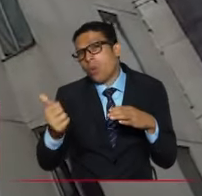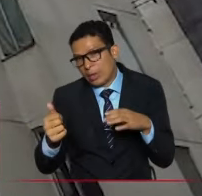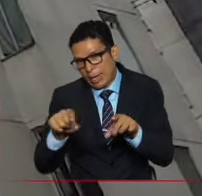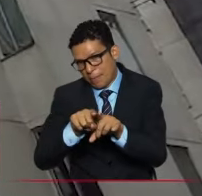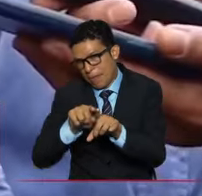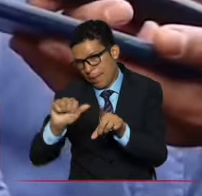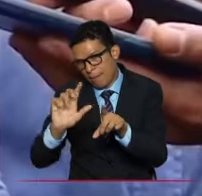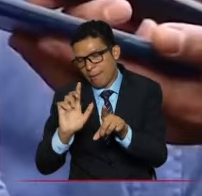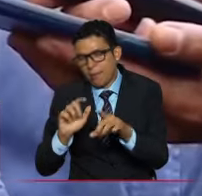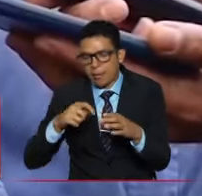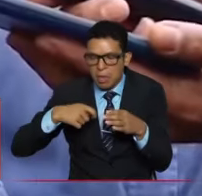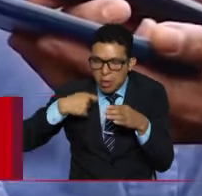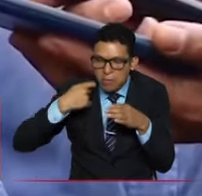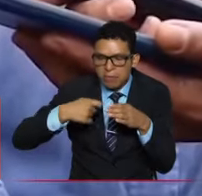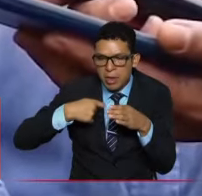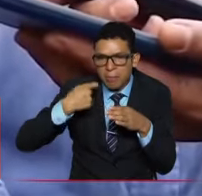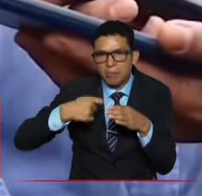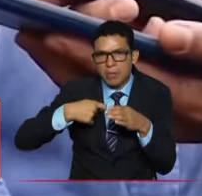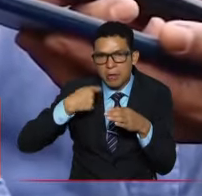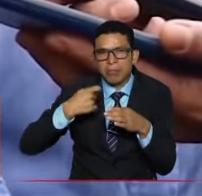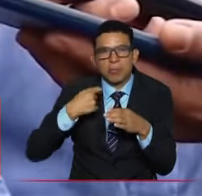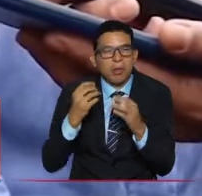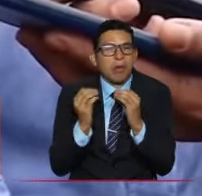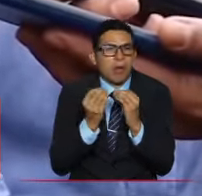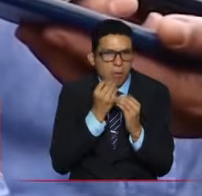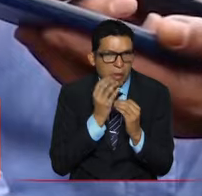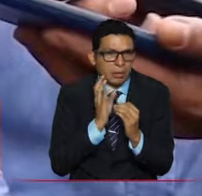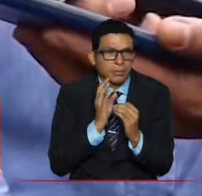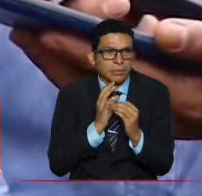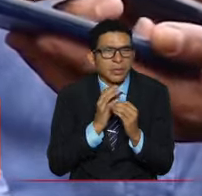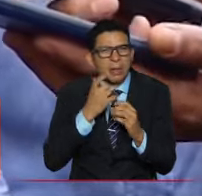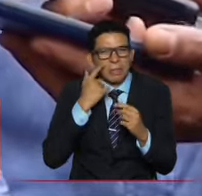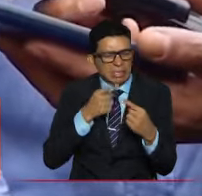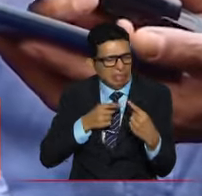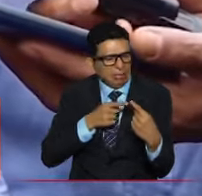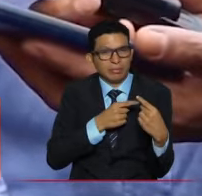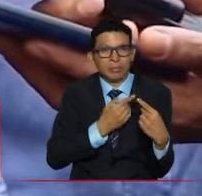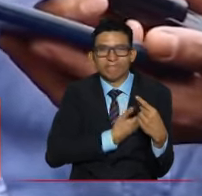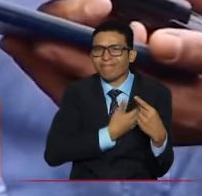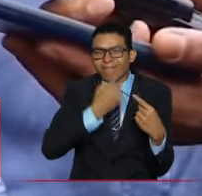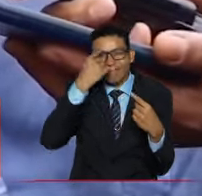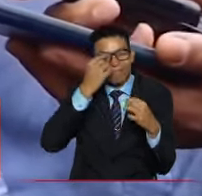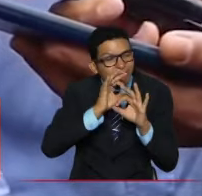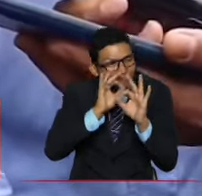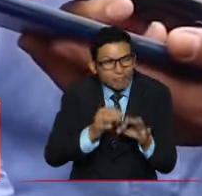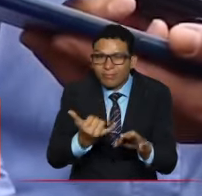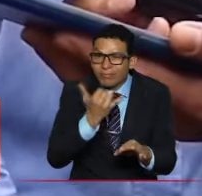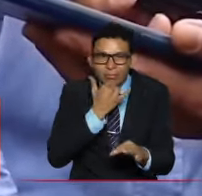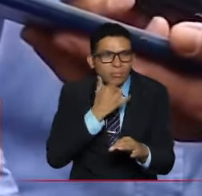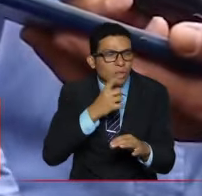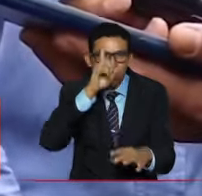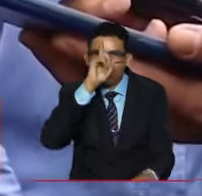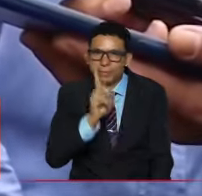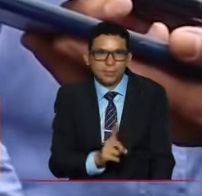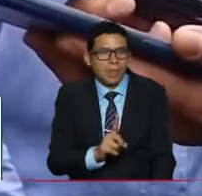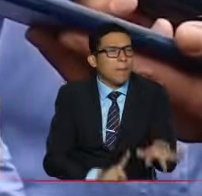menor. Esta persona tiene algún tipo de discusión, la que aún no podemos determinar